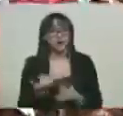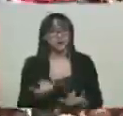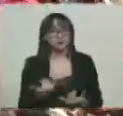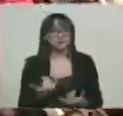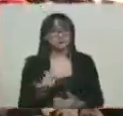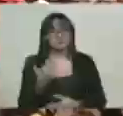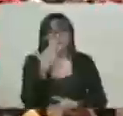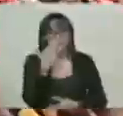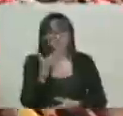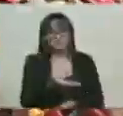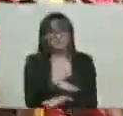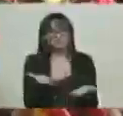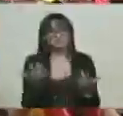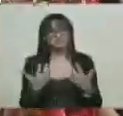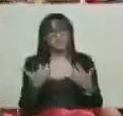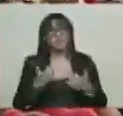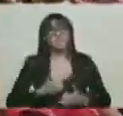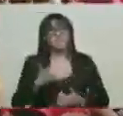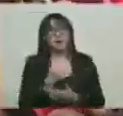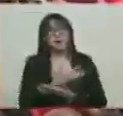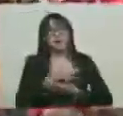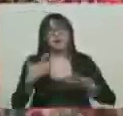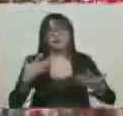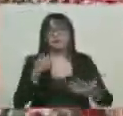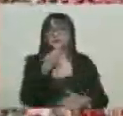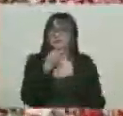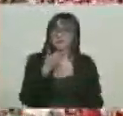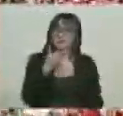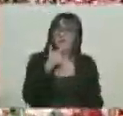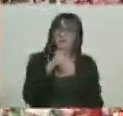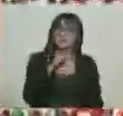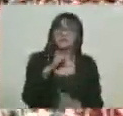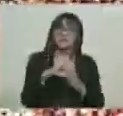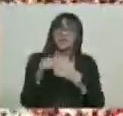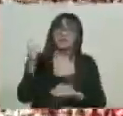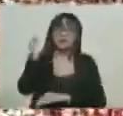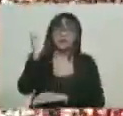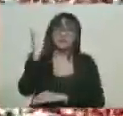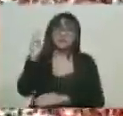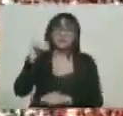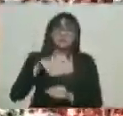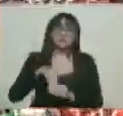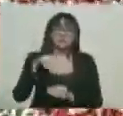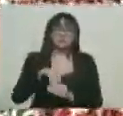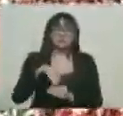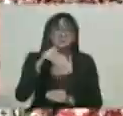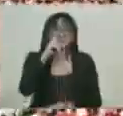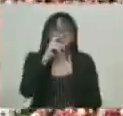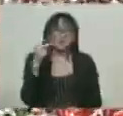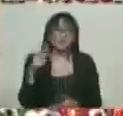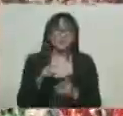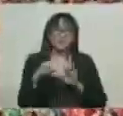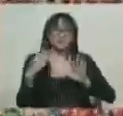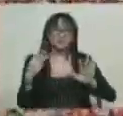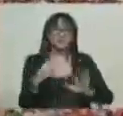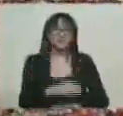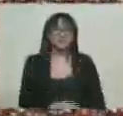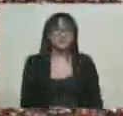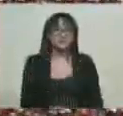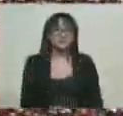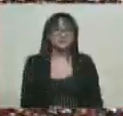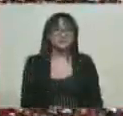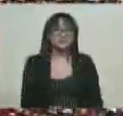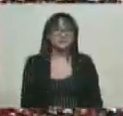la manifestación más grandiosa y hermosa de toda la campaña electoral de este año 2018. Lo